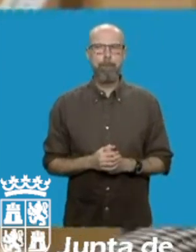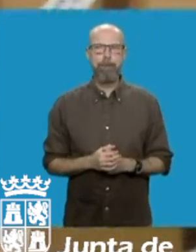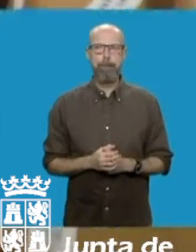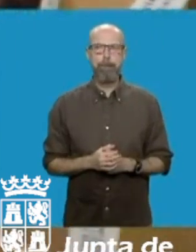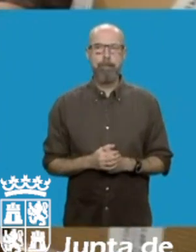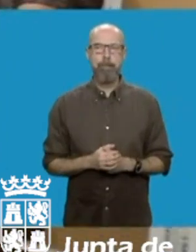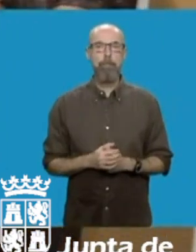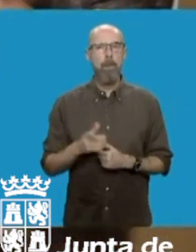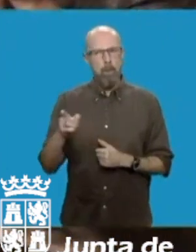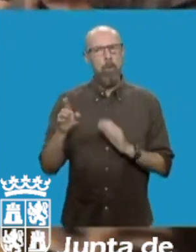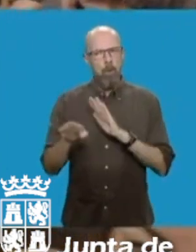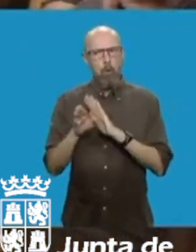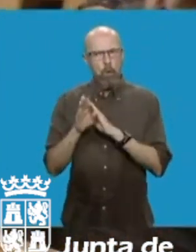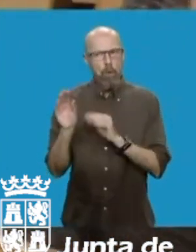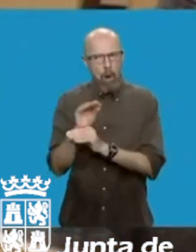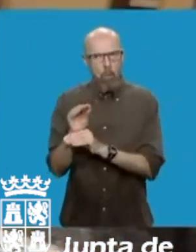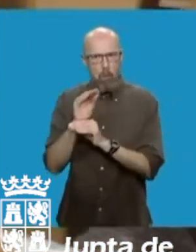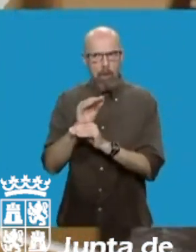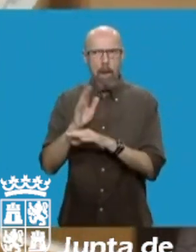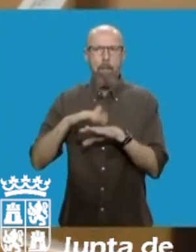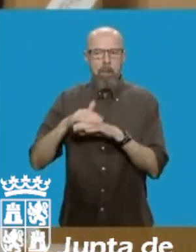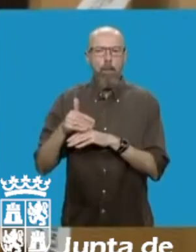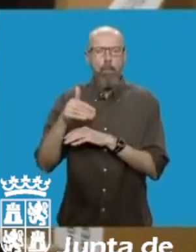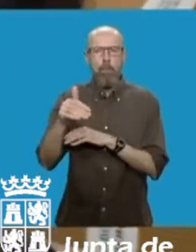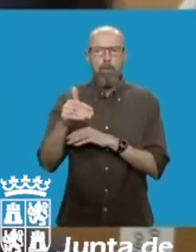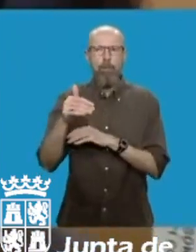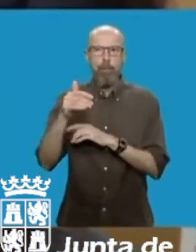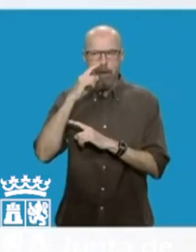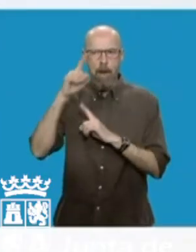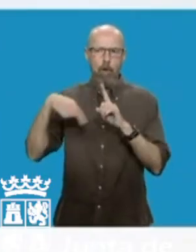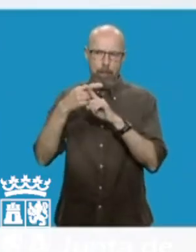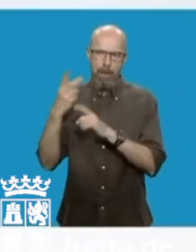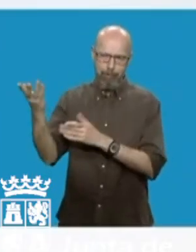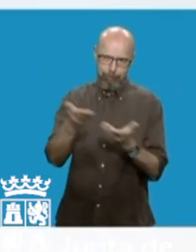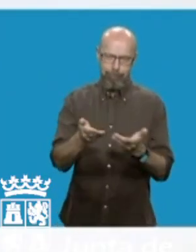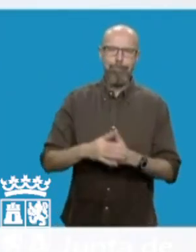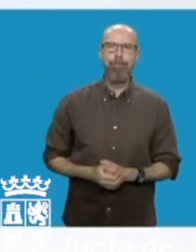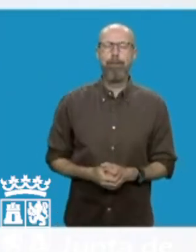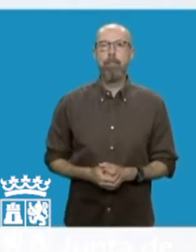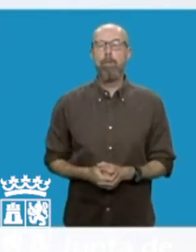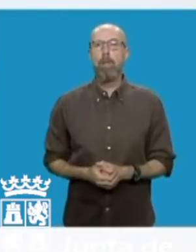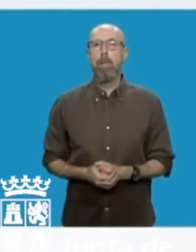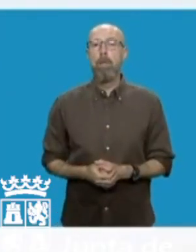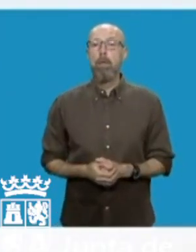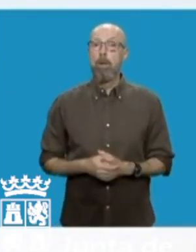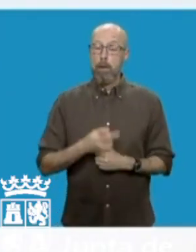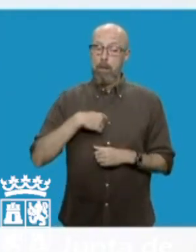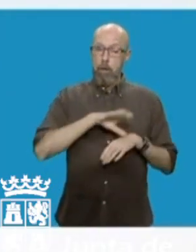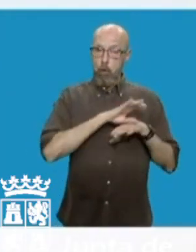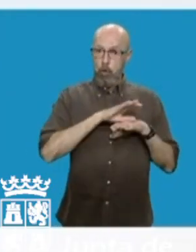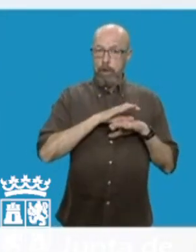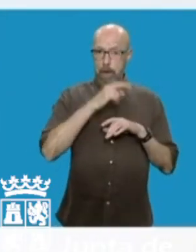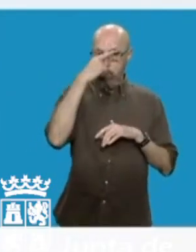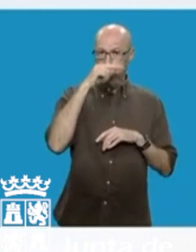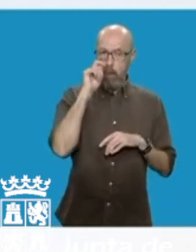Sigue con tu recuperación para poder contar contigo en la próxima edición. Desde la Consejería de Cultura y Turismo de la